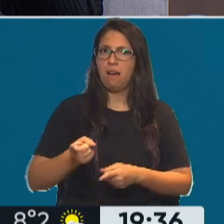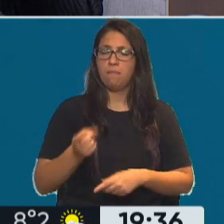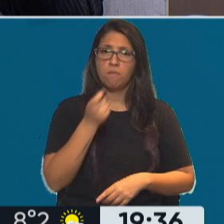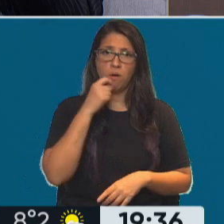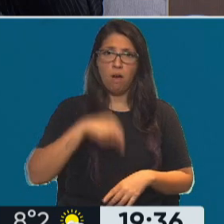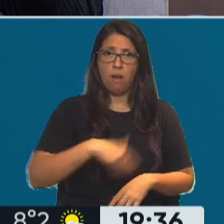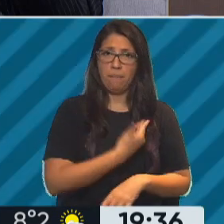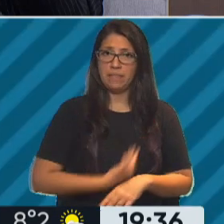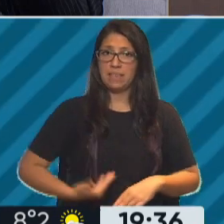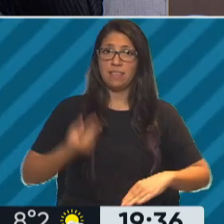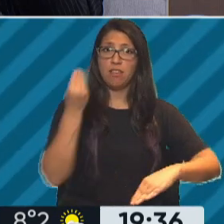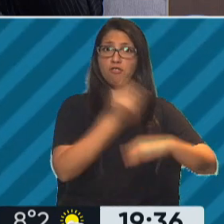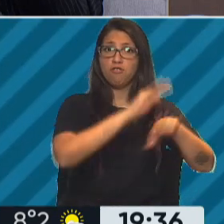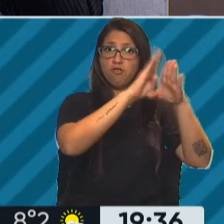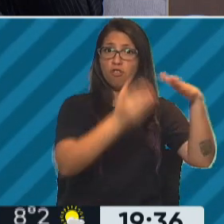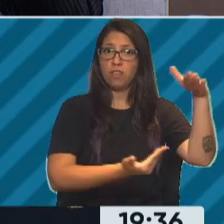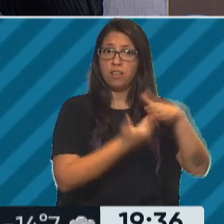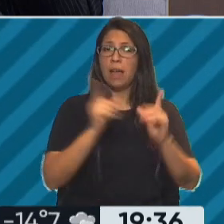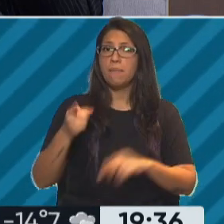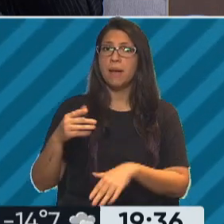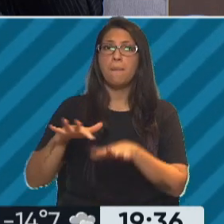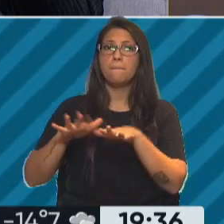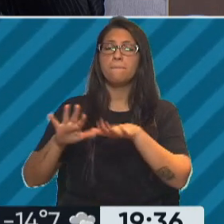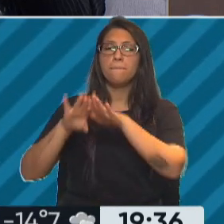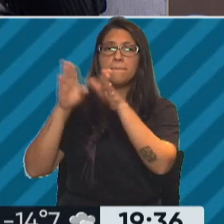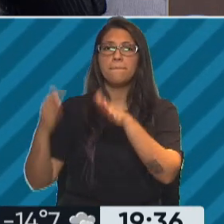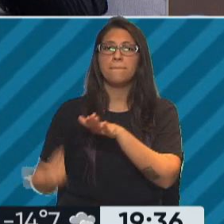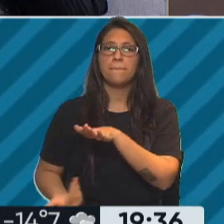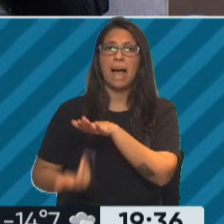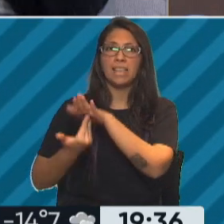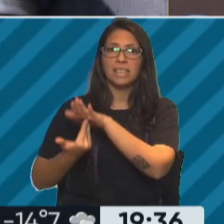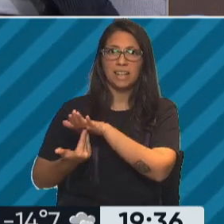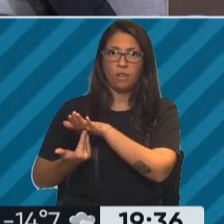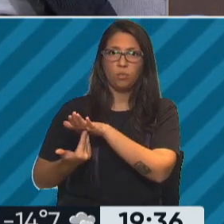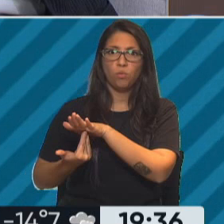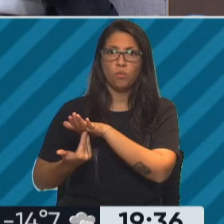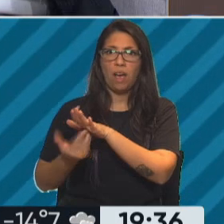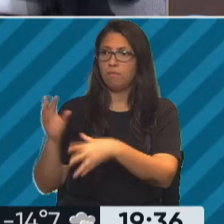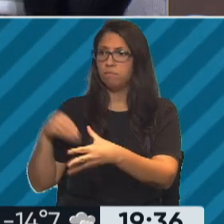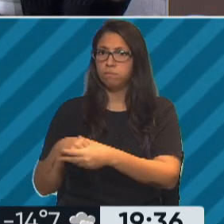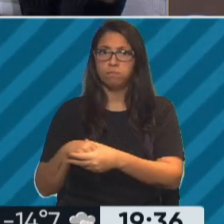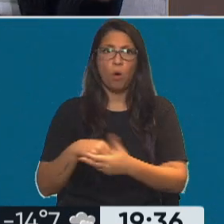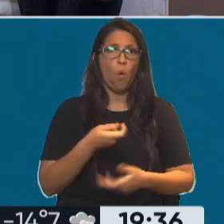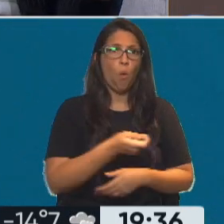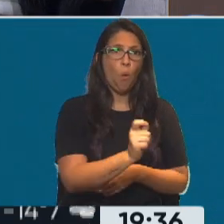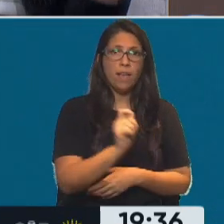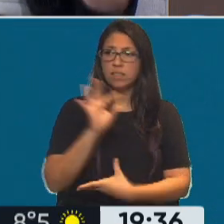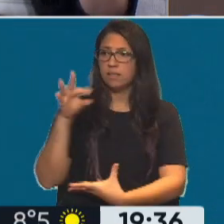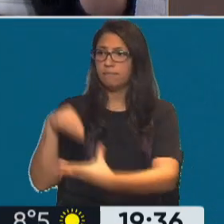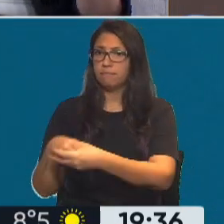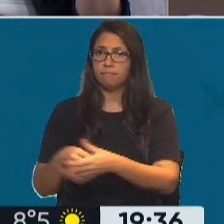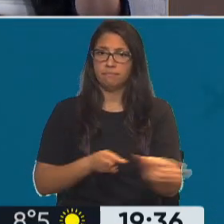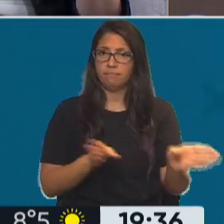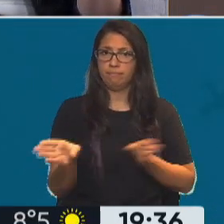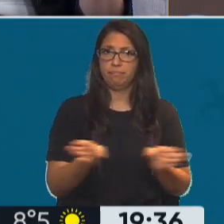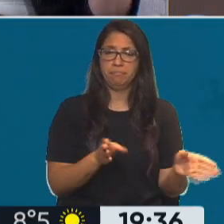de la Corte que además también maneja la magistratura. Es juez y parte. Exactamente. La gente tiene que saber